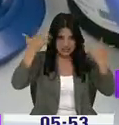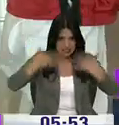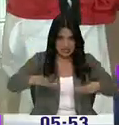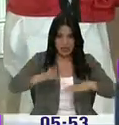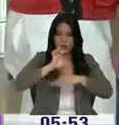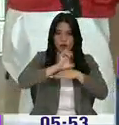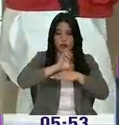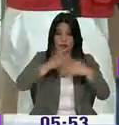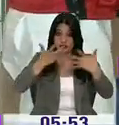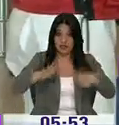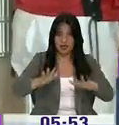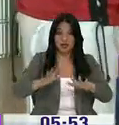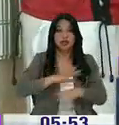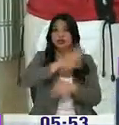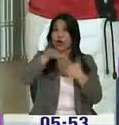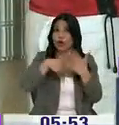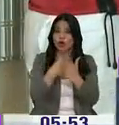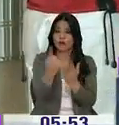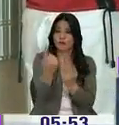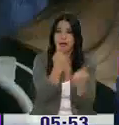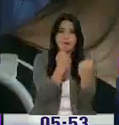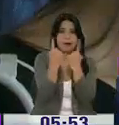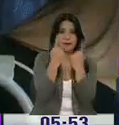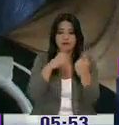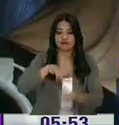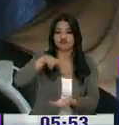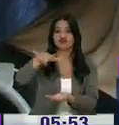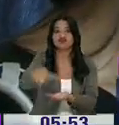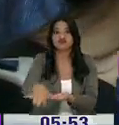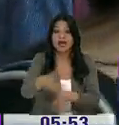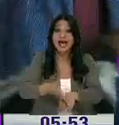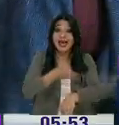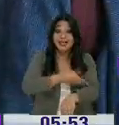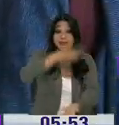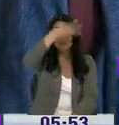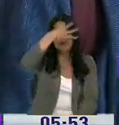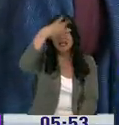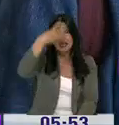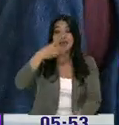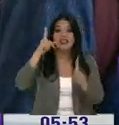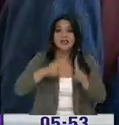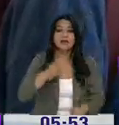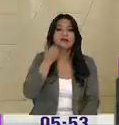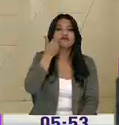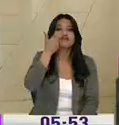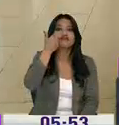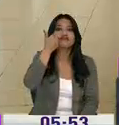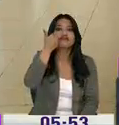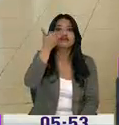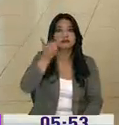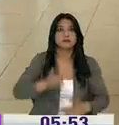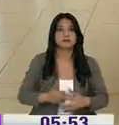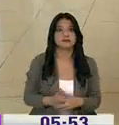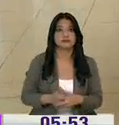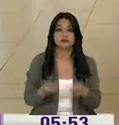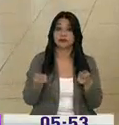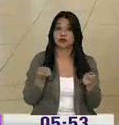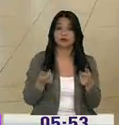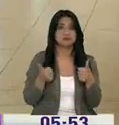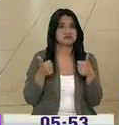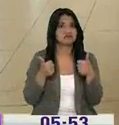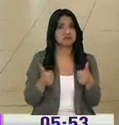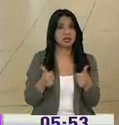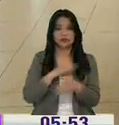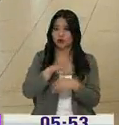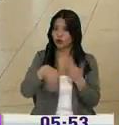se dispuso que todo pasajero que ingrese antes de cruzar migración debe ser tomado la temperatura. Los controles me parecen buenísimos, vamos a estar tranquilos